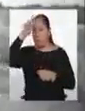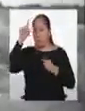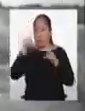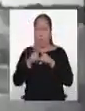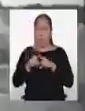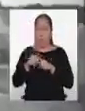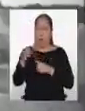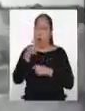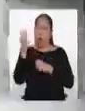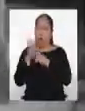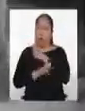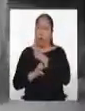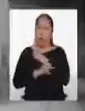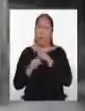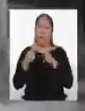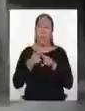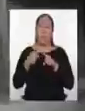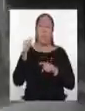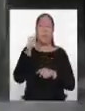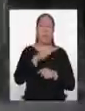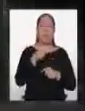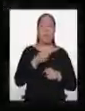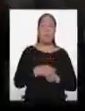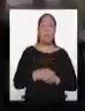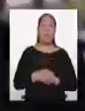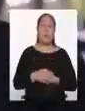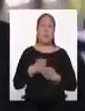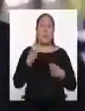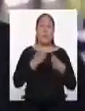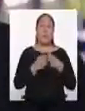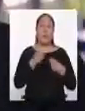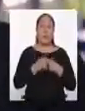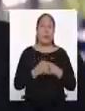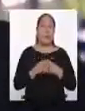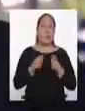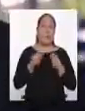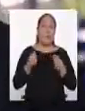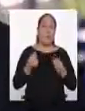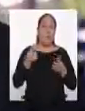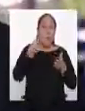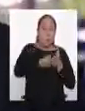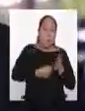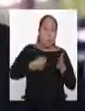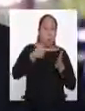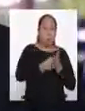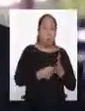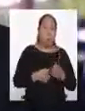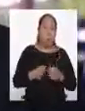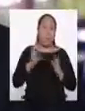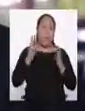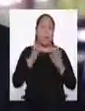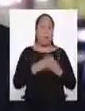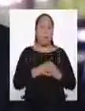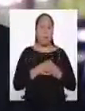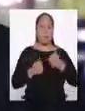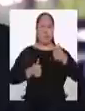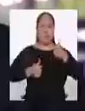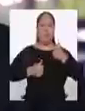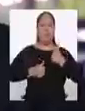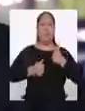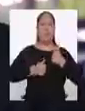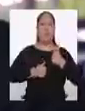¿no? Solo que en este caso hubo una exageración. Parece ser que las Fuerzas Armadas